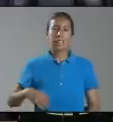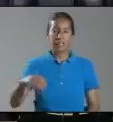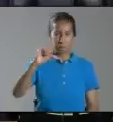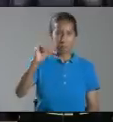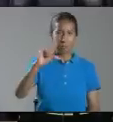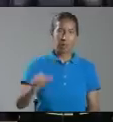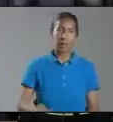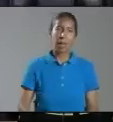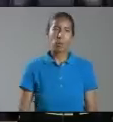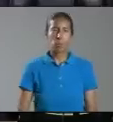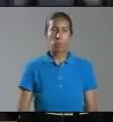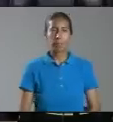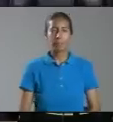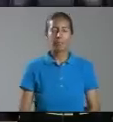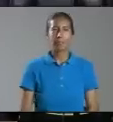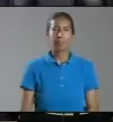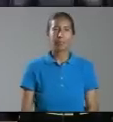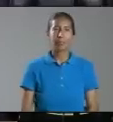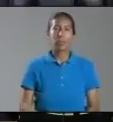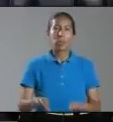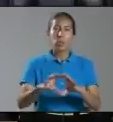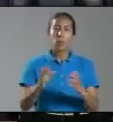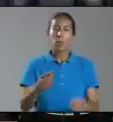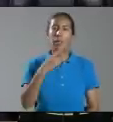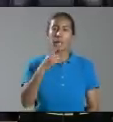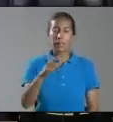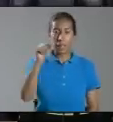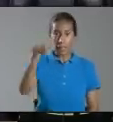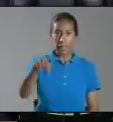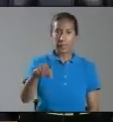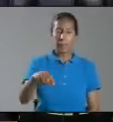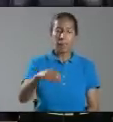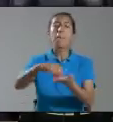frente, como quien dice, a este me lo marcan.